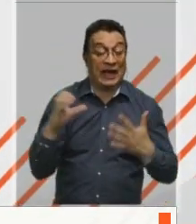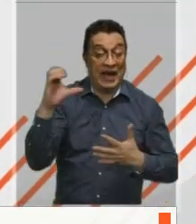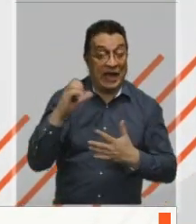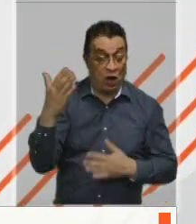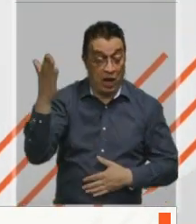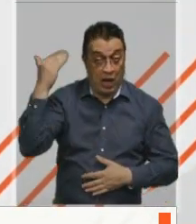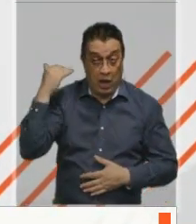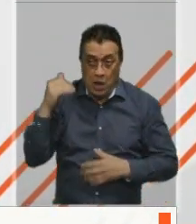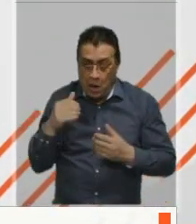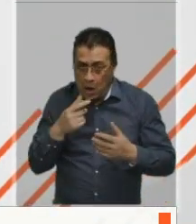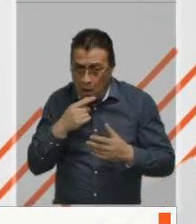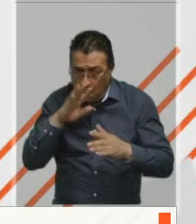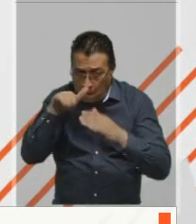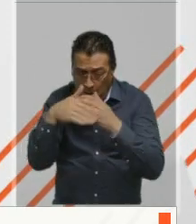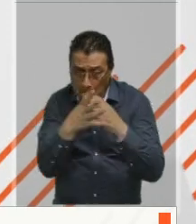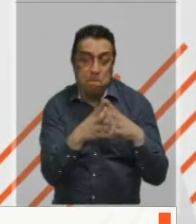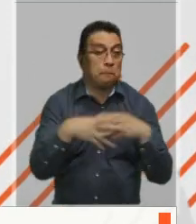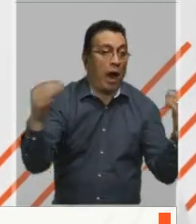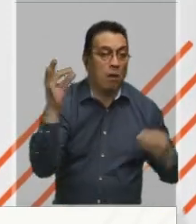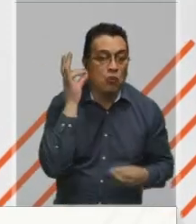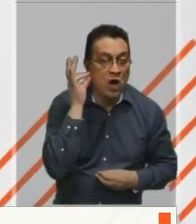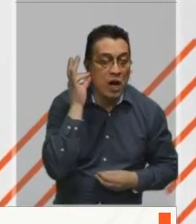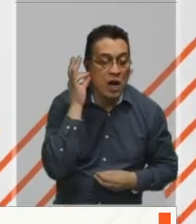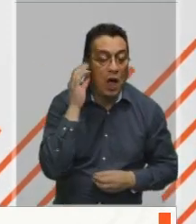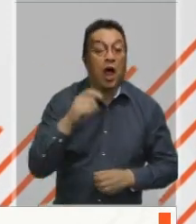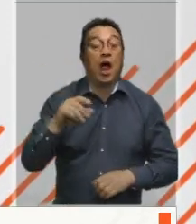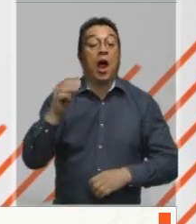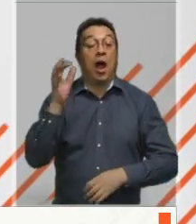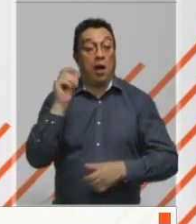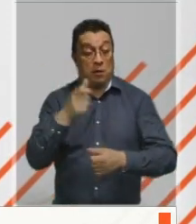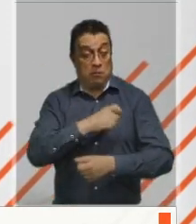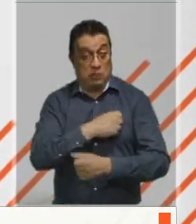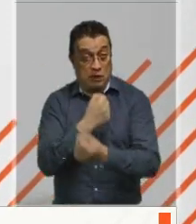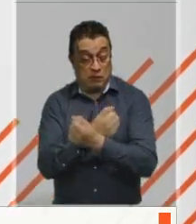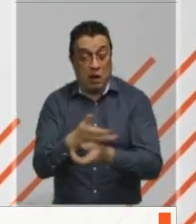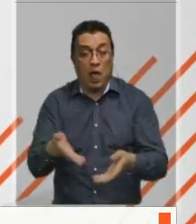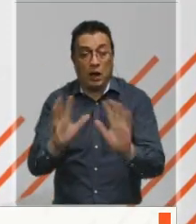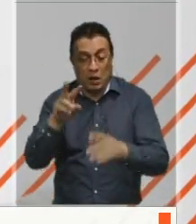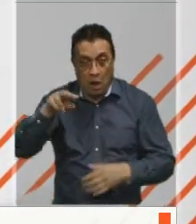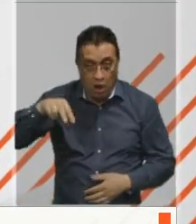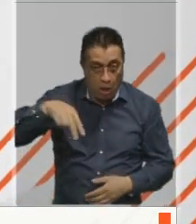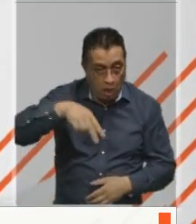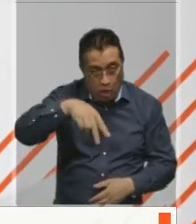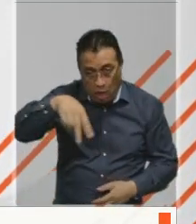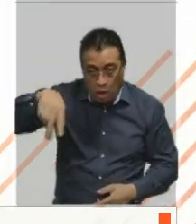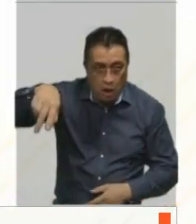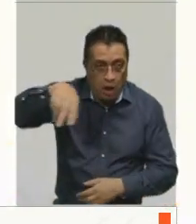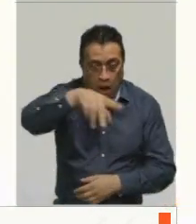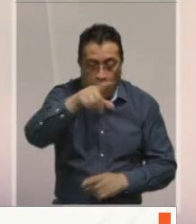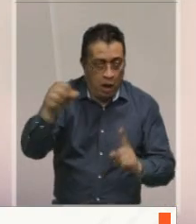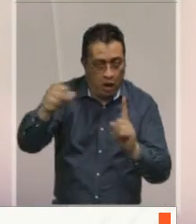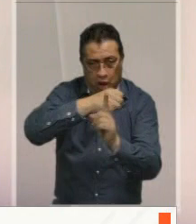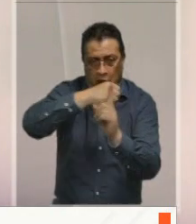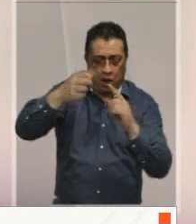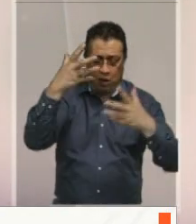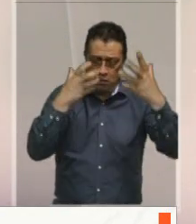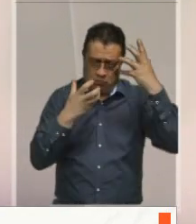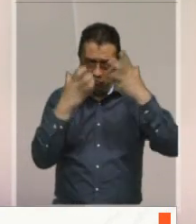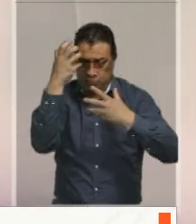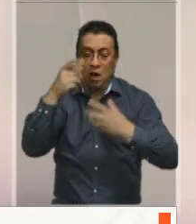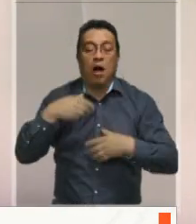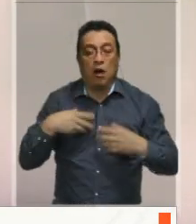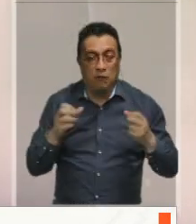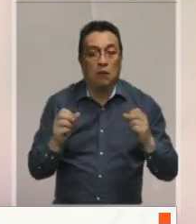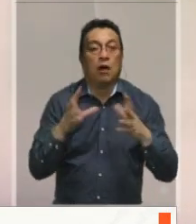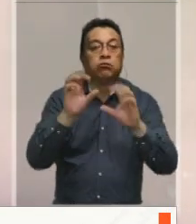logró escapar de madrugada. La policía la encontró deambulando en la vía pública con claras evidencias de maltrato. Lo primero